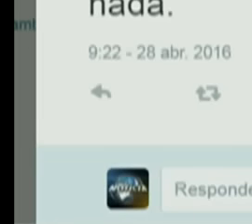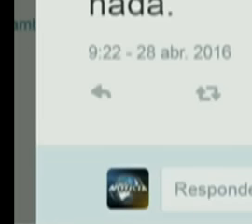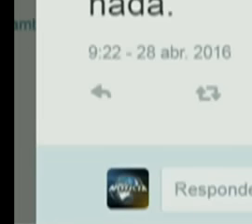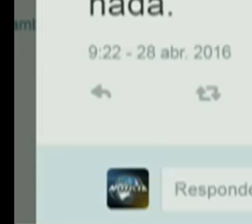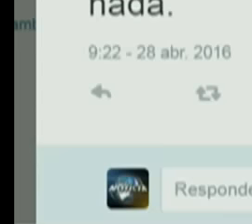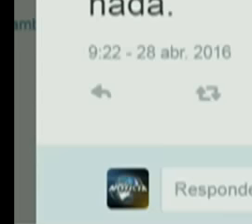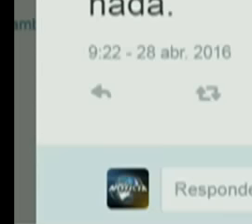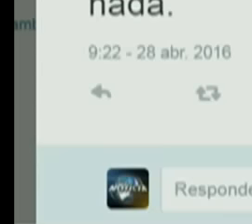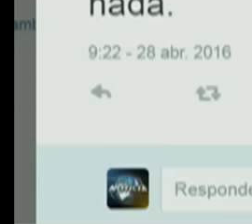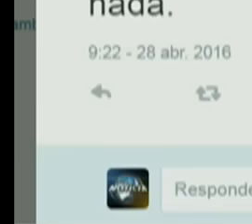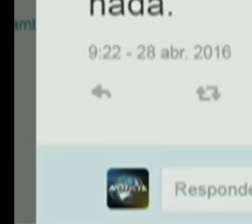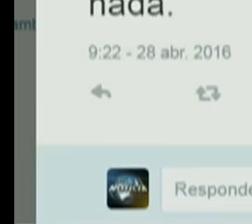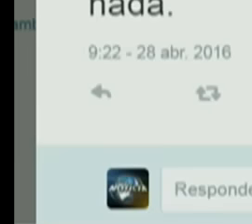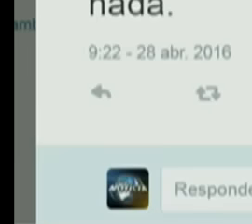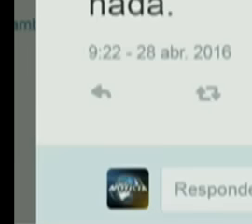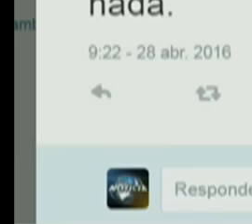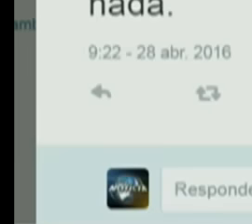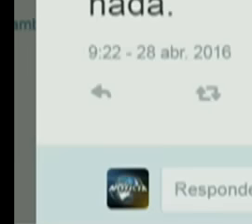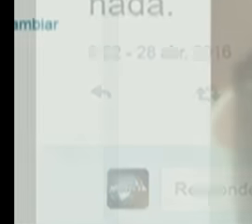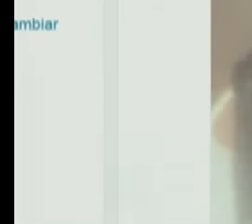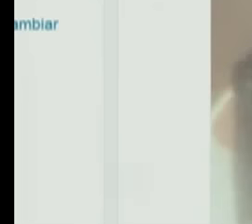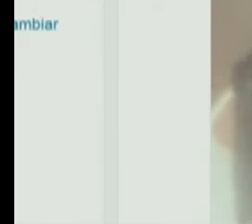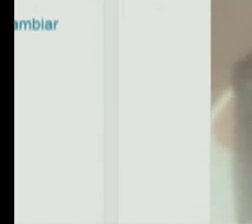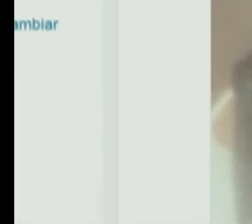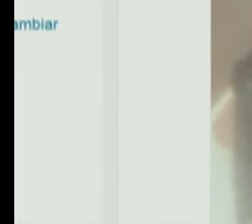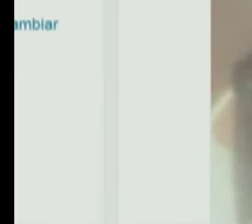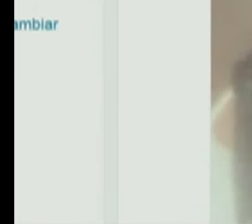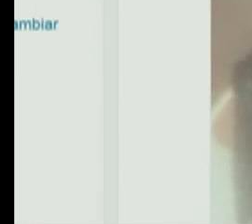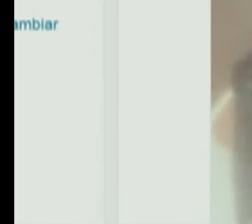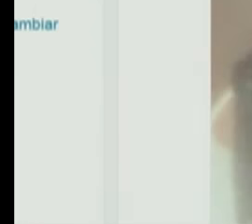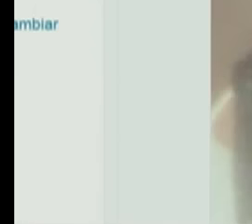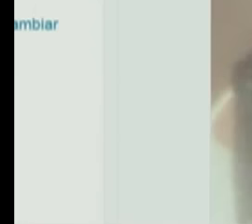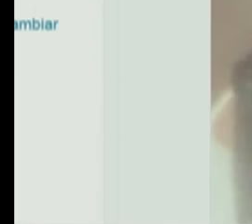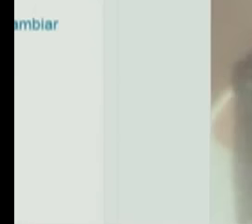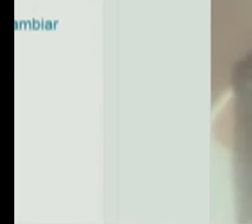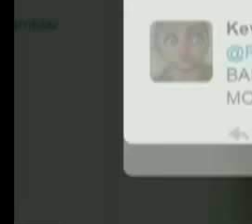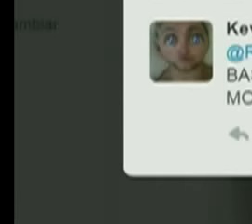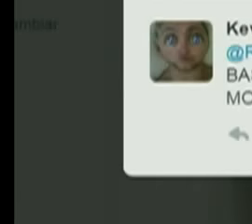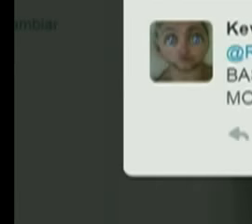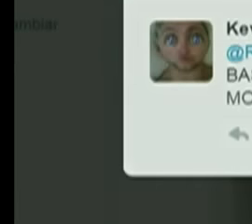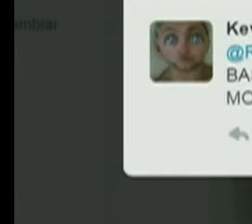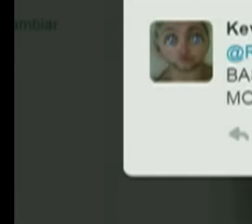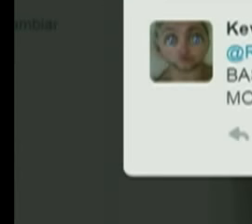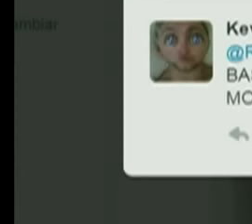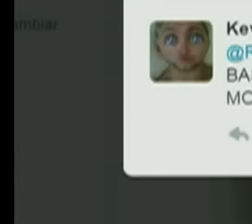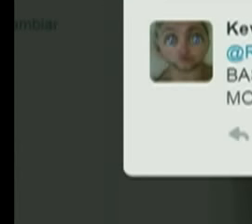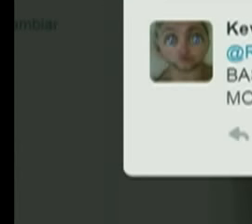y esto realmente se hace algo terrible ahí en el sector. Esto es al sur de Guayaquil, en la Valdivia.